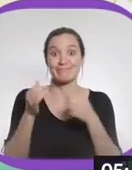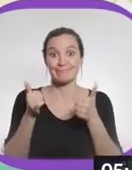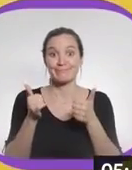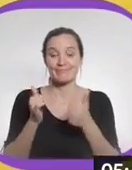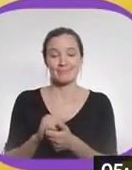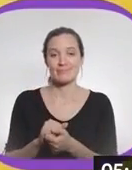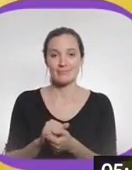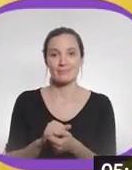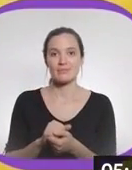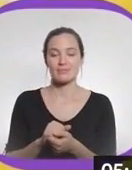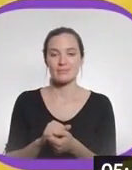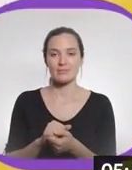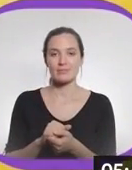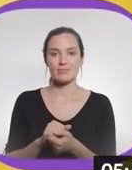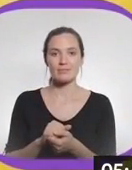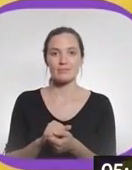¡Funciona!